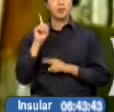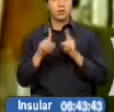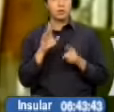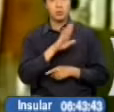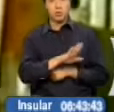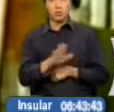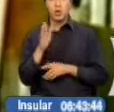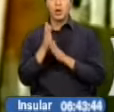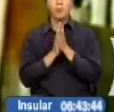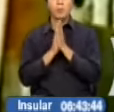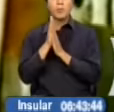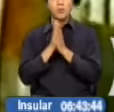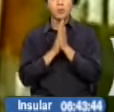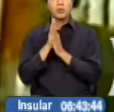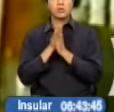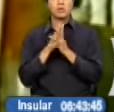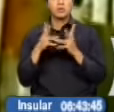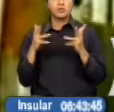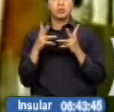la aprovecharon